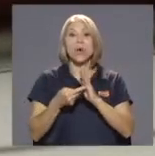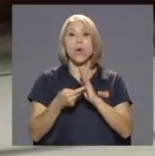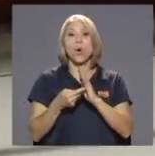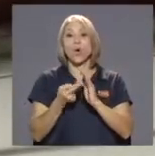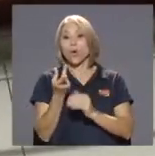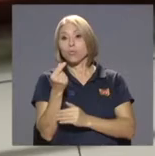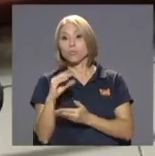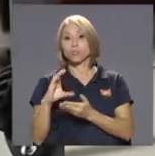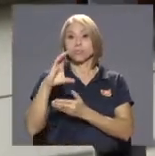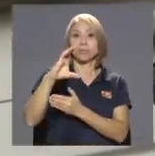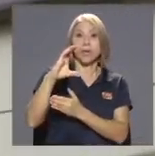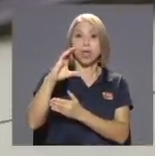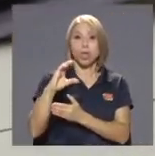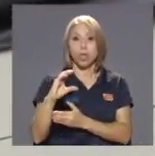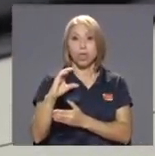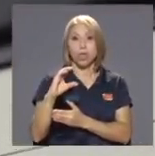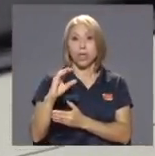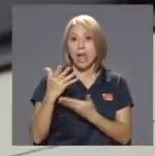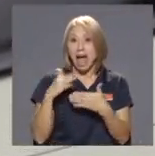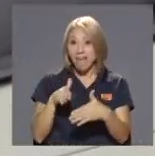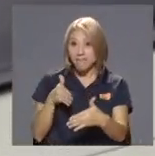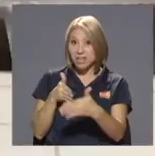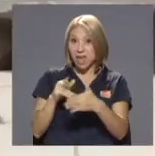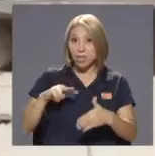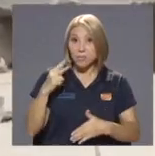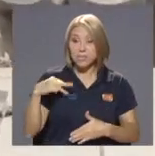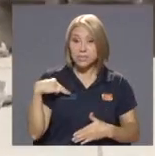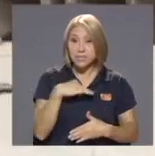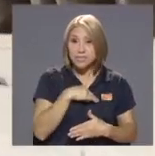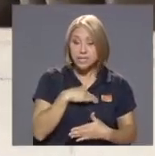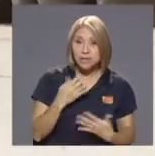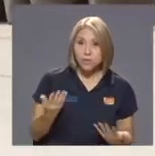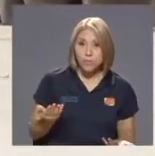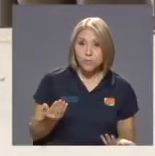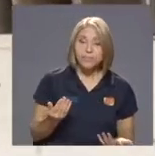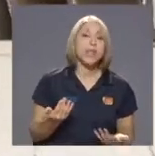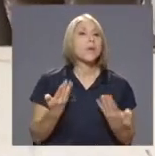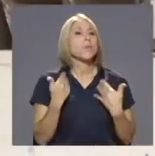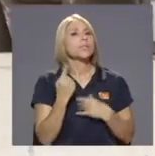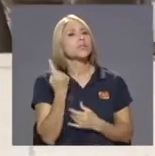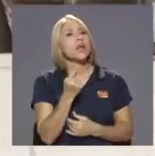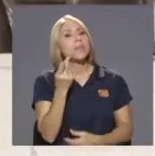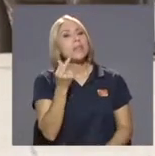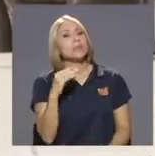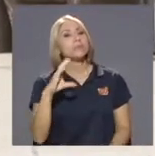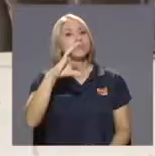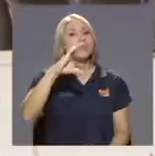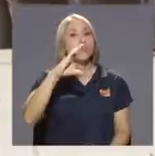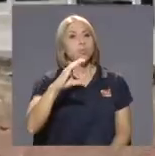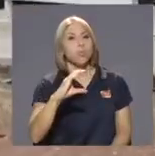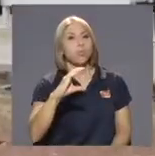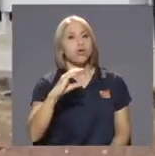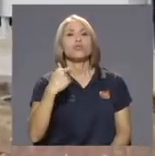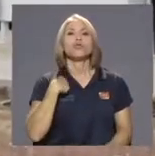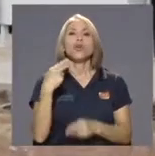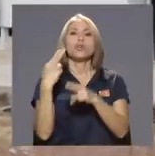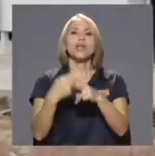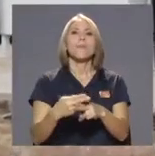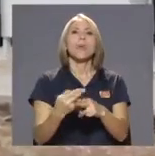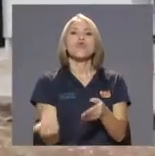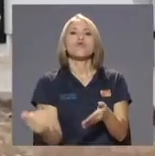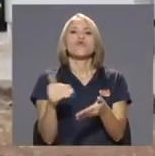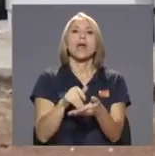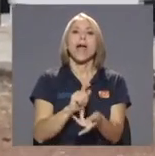afectado el viceministerio con esa situación? Lo que más allá de un recorte, yo lo llamo una readecuación, porque